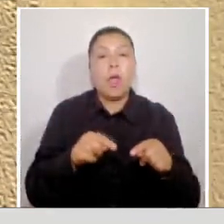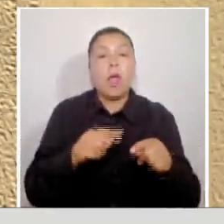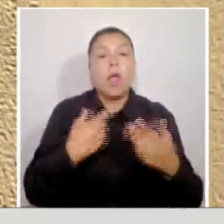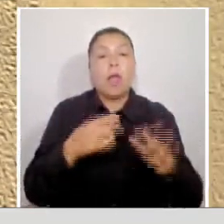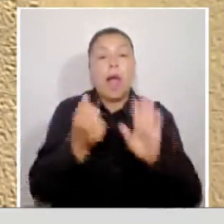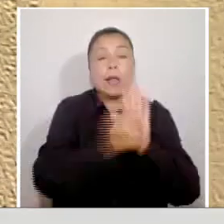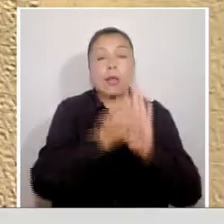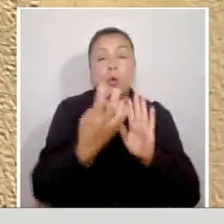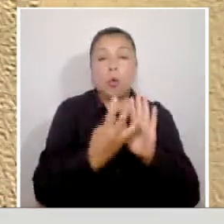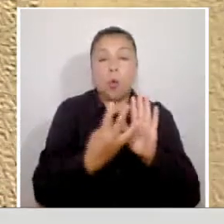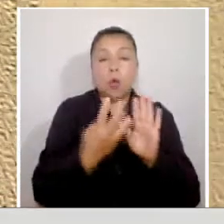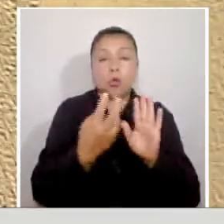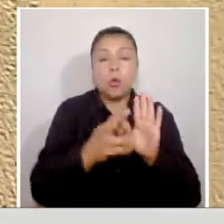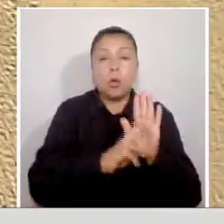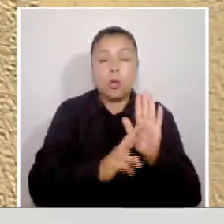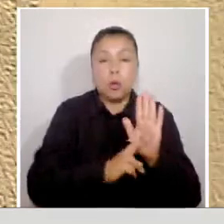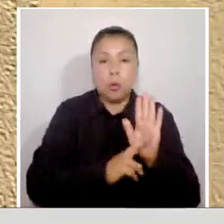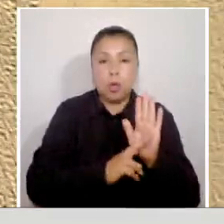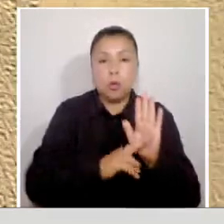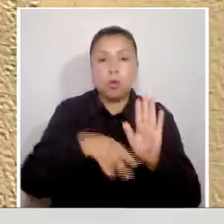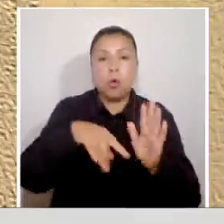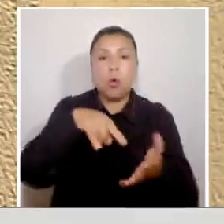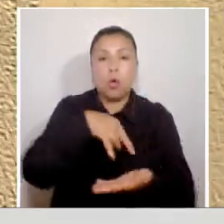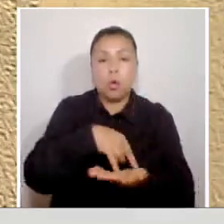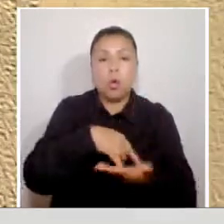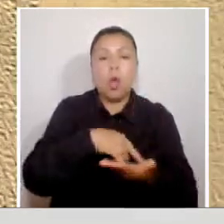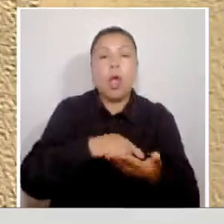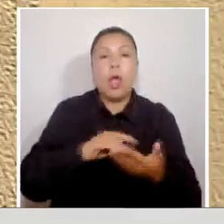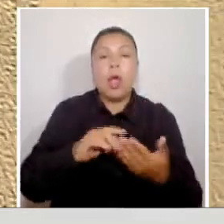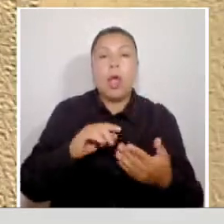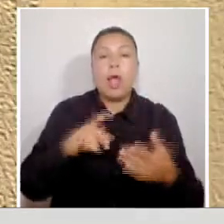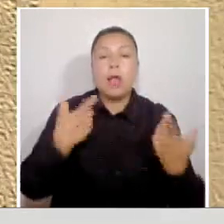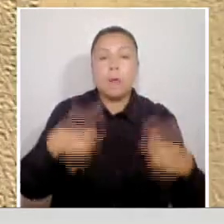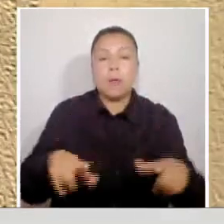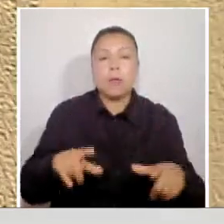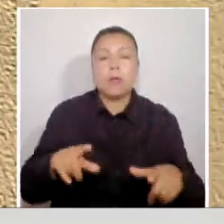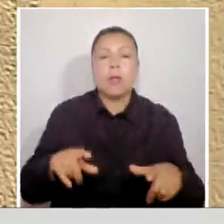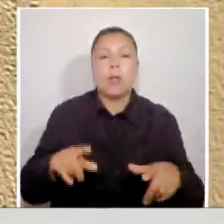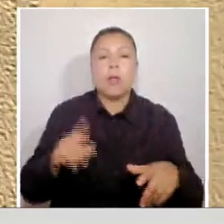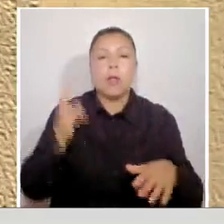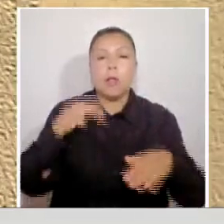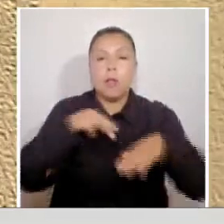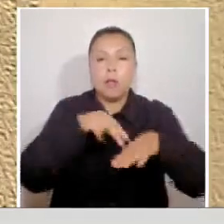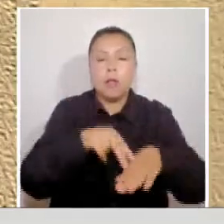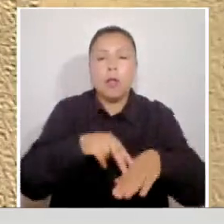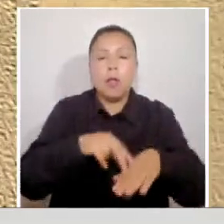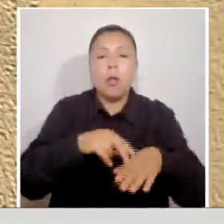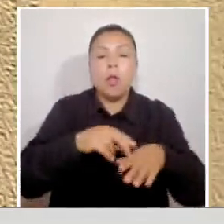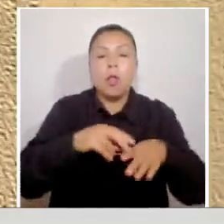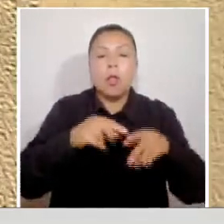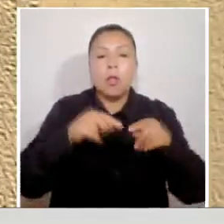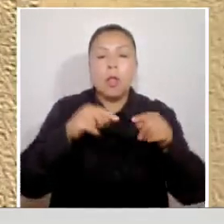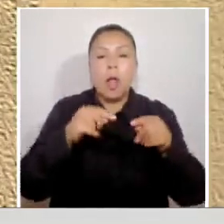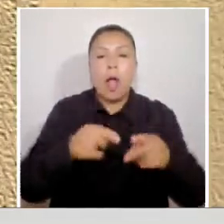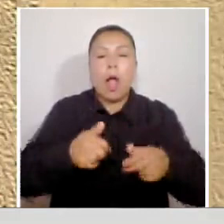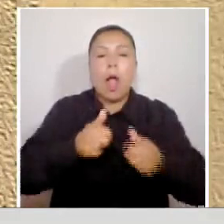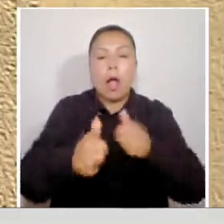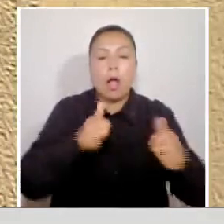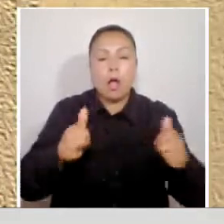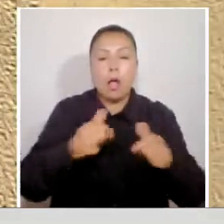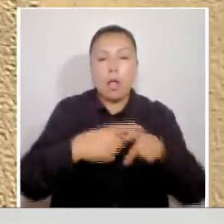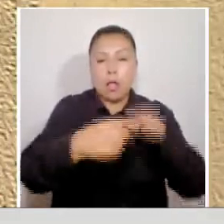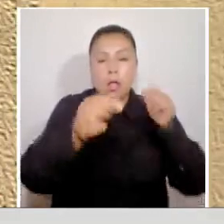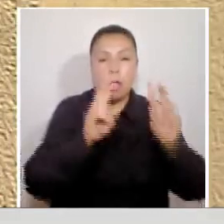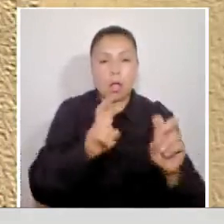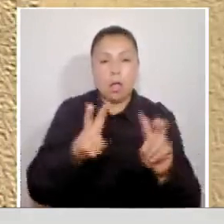4 del ento complementario la dirección general de movilización nacional actúa como autoridad nacional en materia de